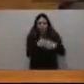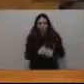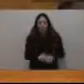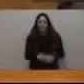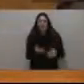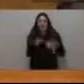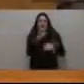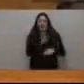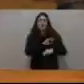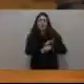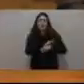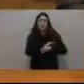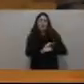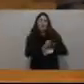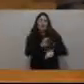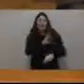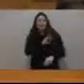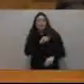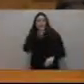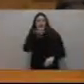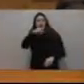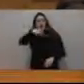consejero. Señora Ramos tiene la palabra.